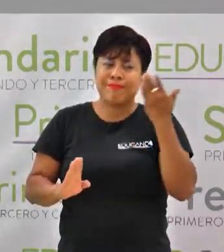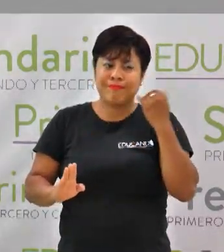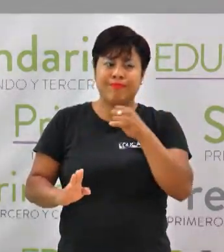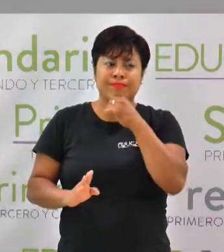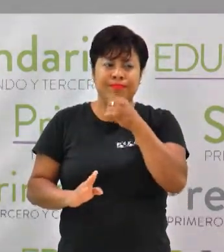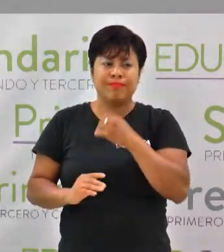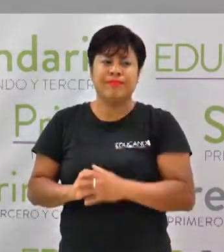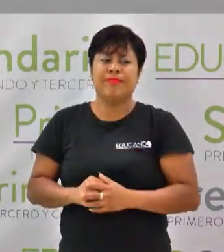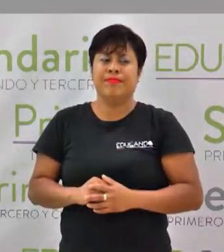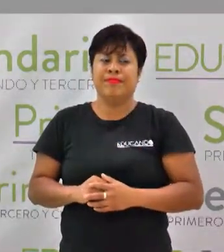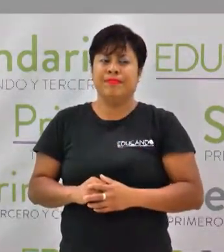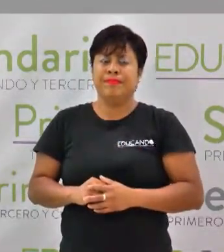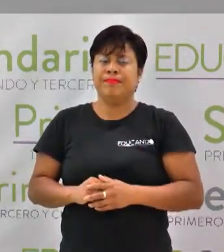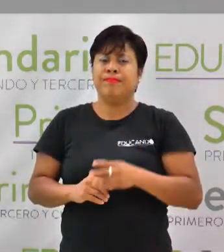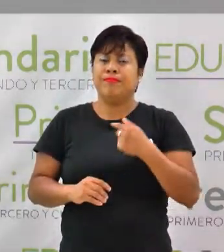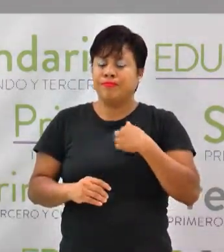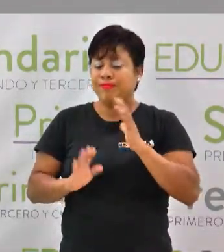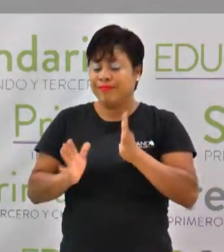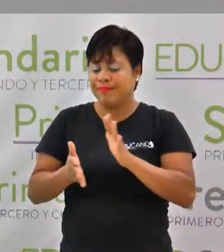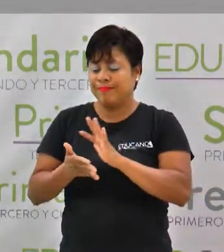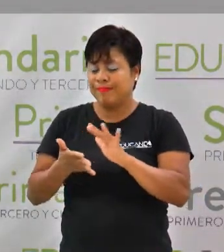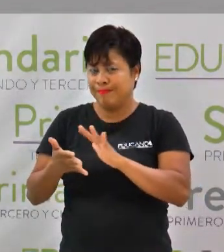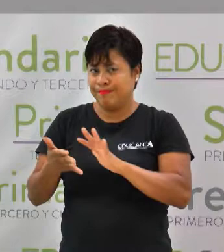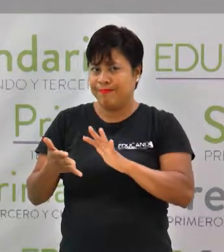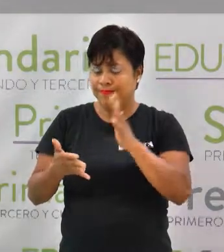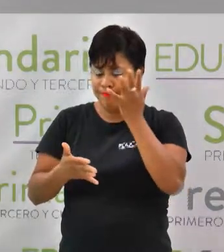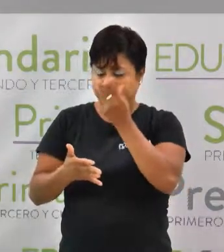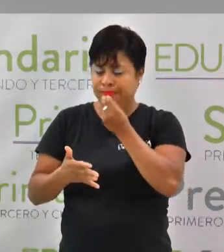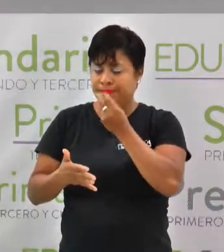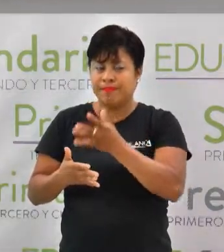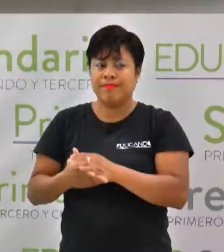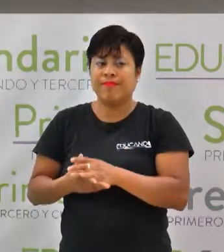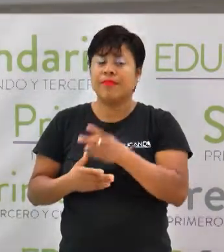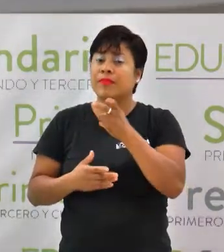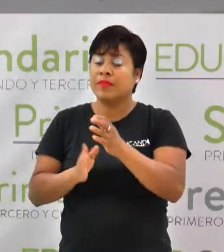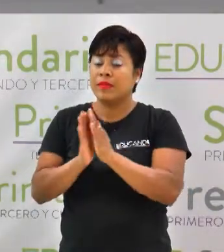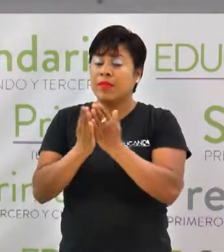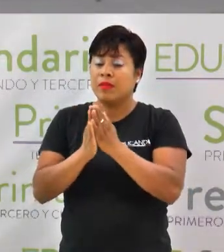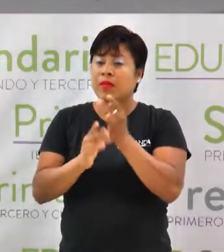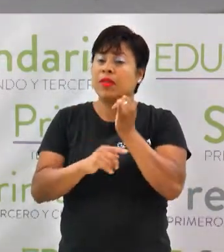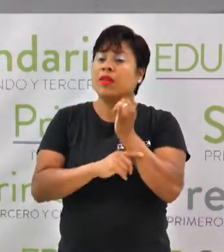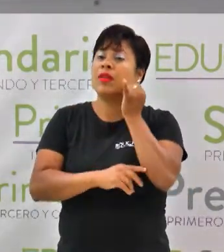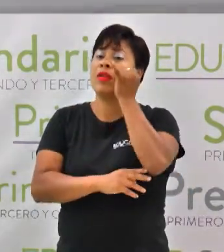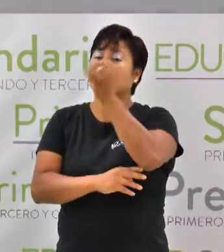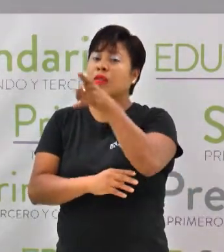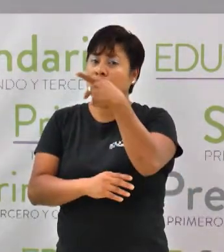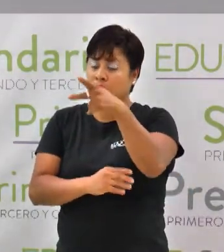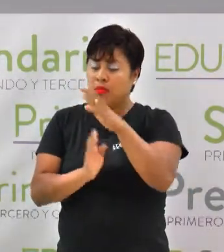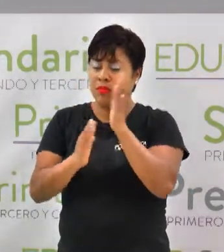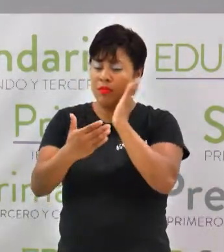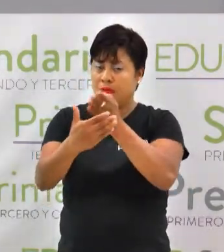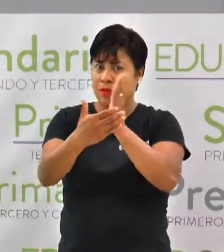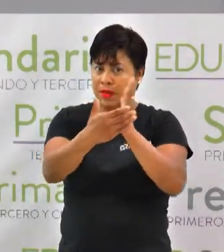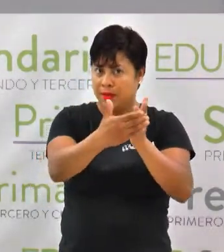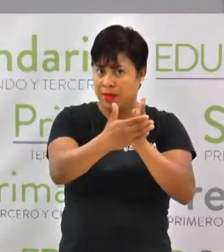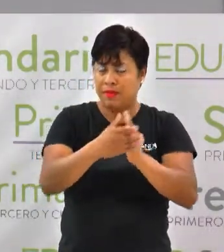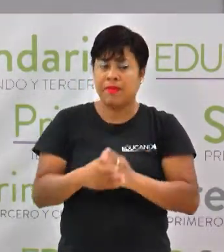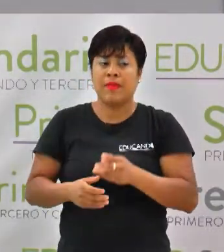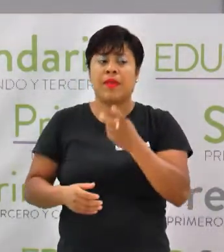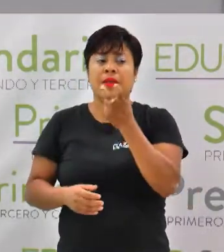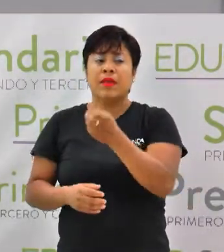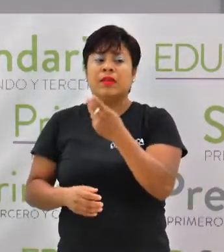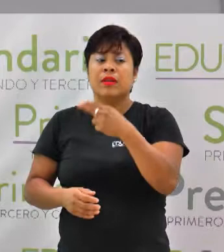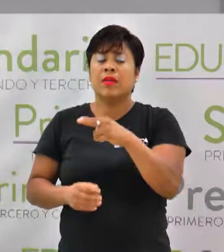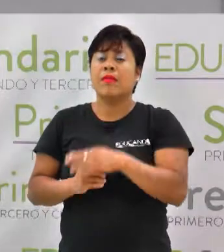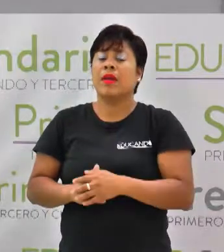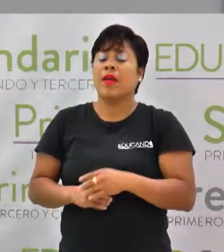poquito maltratadito porque los niños ya lo leyeron mucho. Está en los libros de rincón de tu biblioteca